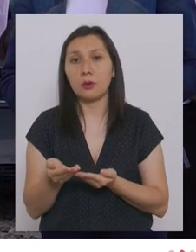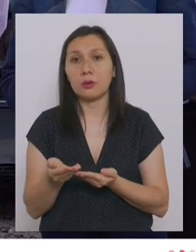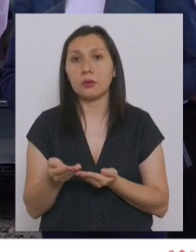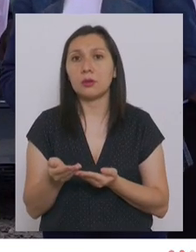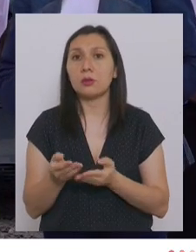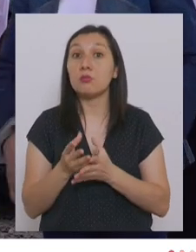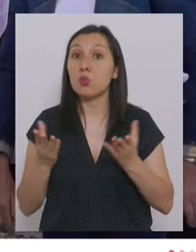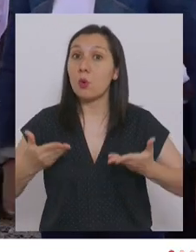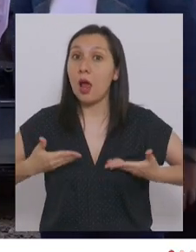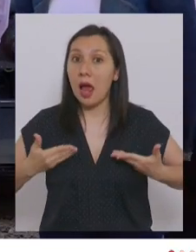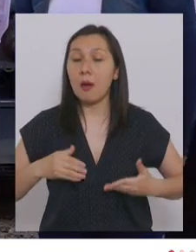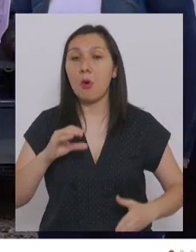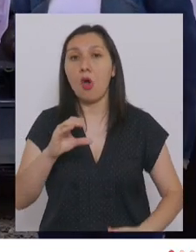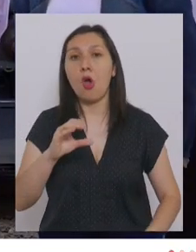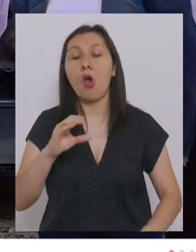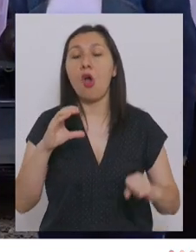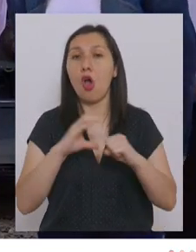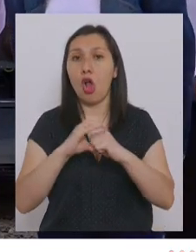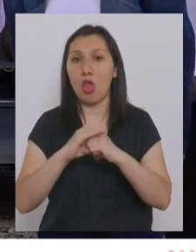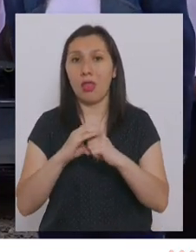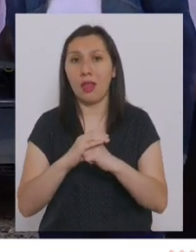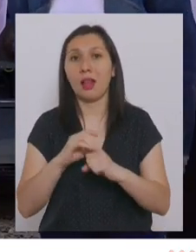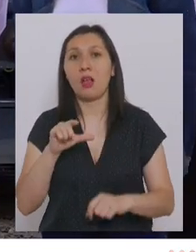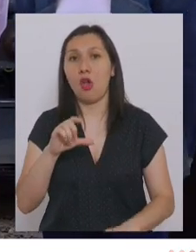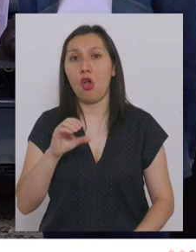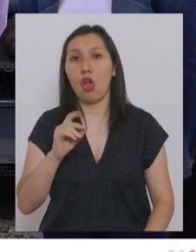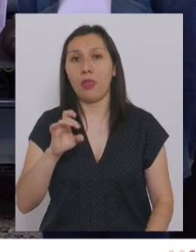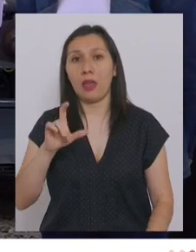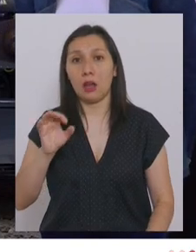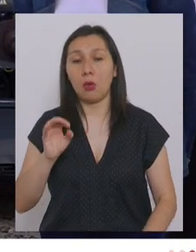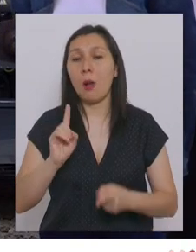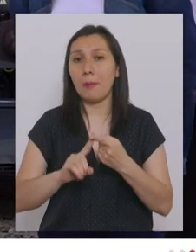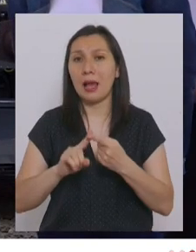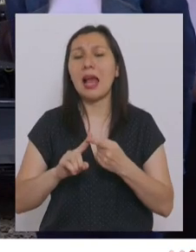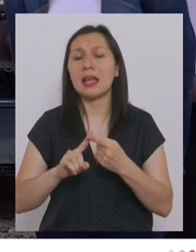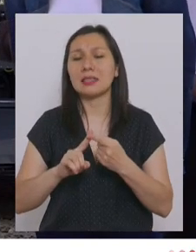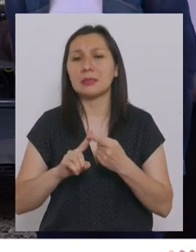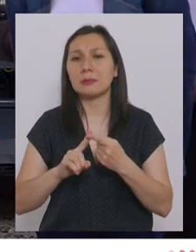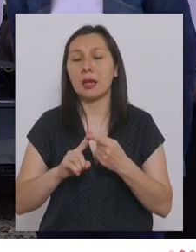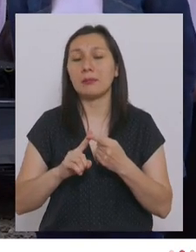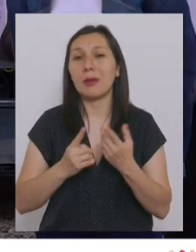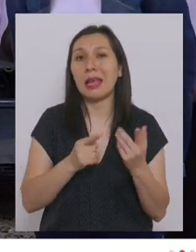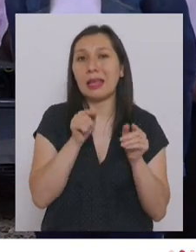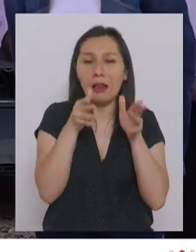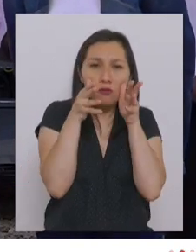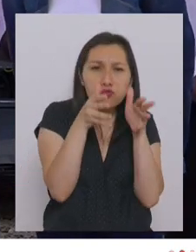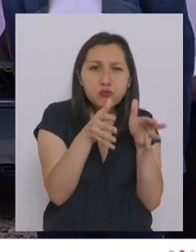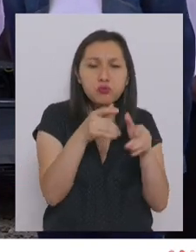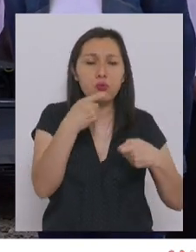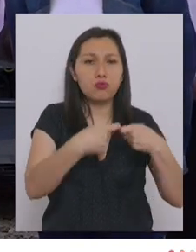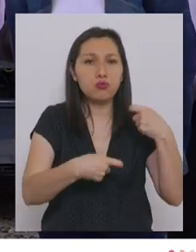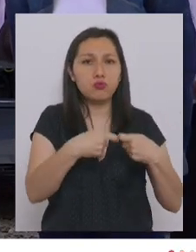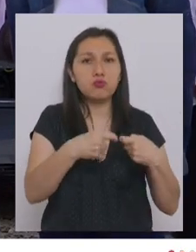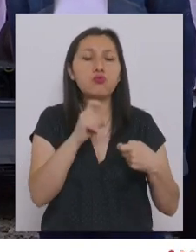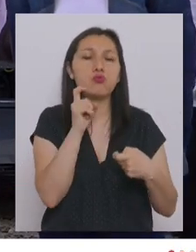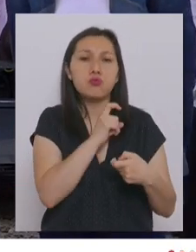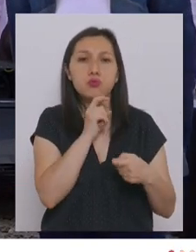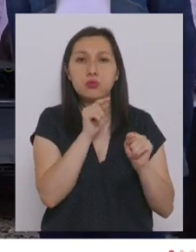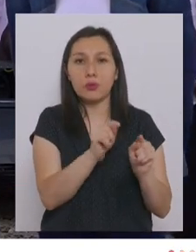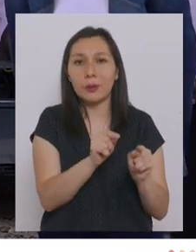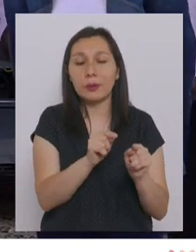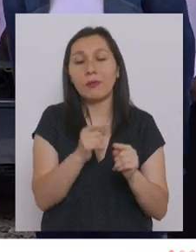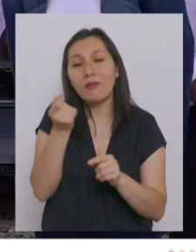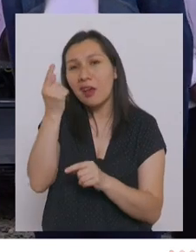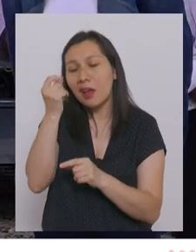invitamos con mucho entusiasmo a Codelco que participara de esta licitación. Pero Codelco tiene su interés en el cobre. Por eso es que estamos